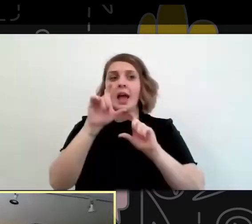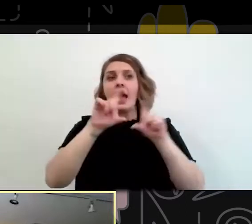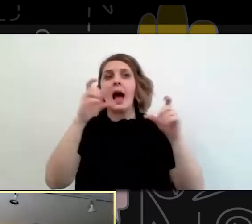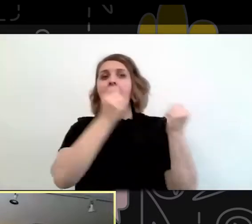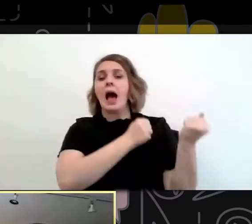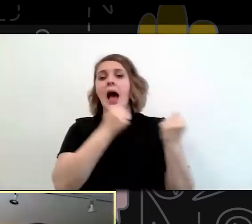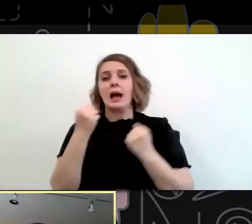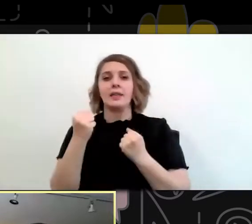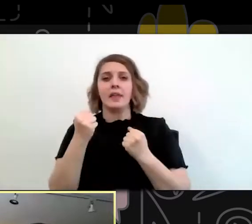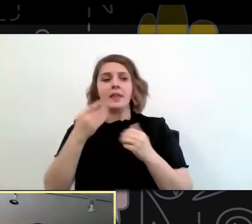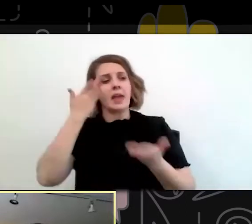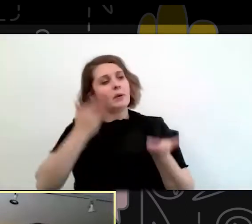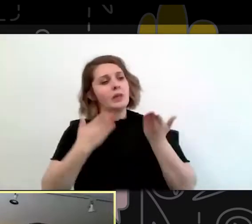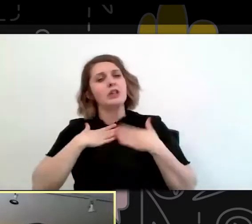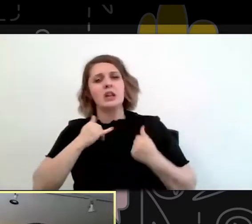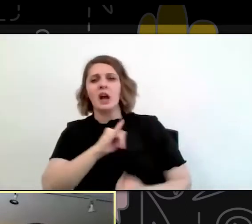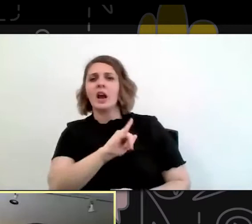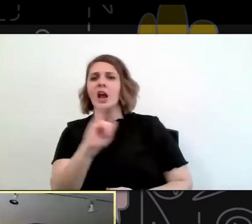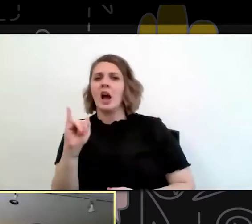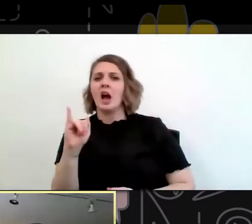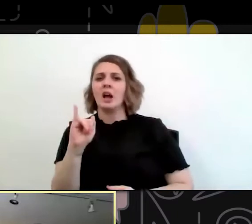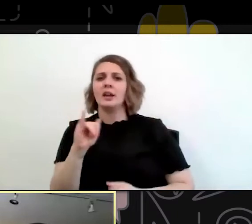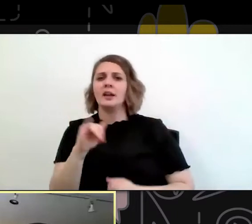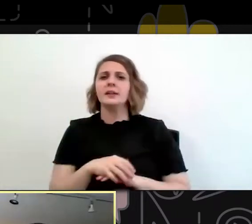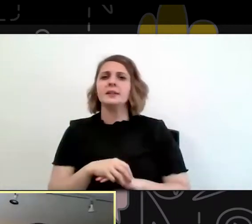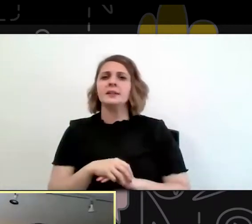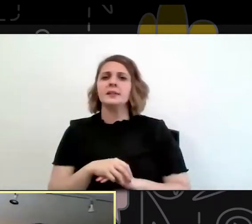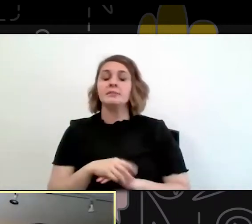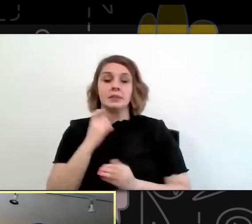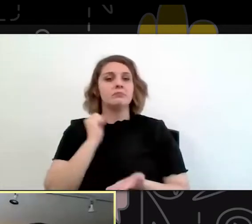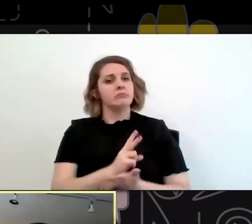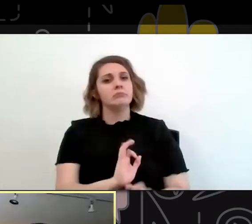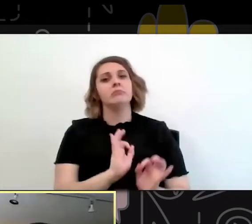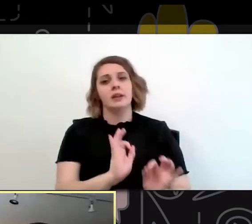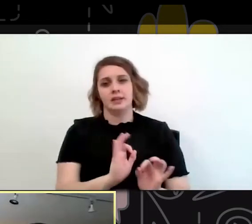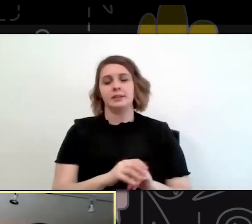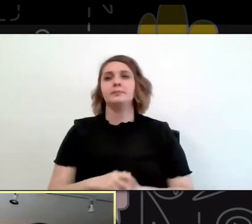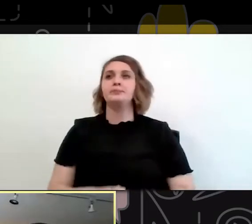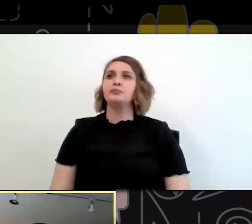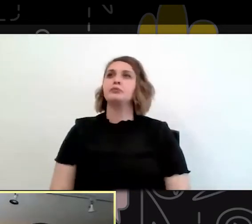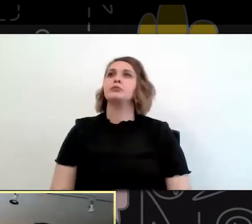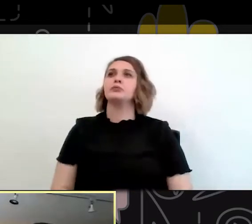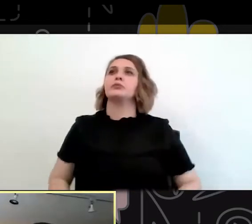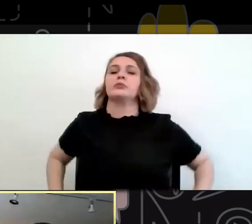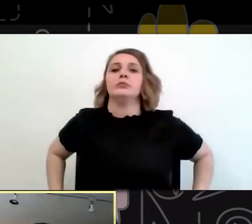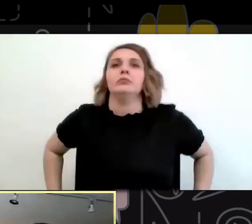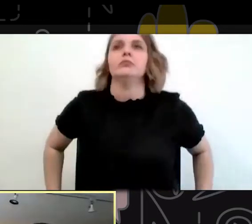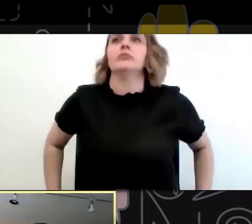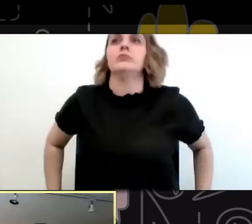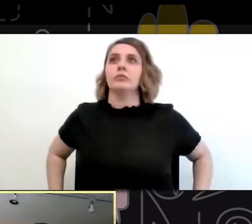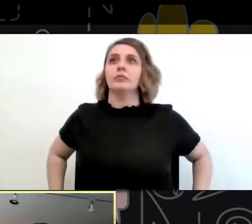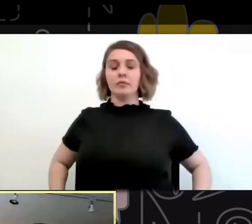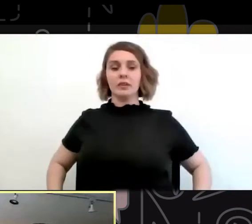sanitaria y bueno, pues este es el reto. Como mirada al presente y al